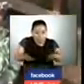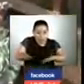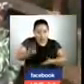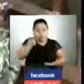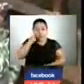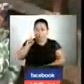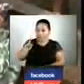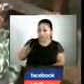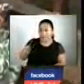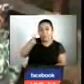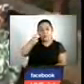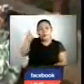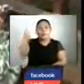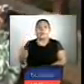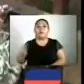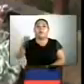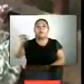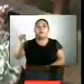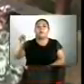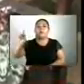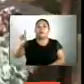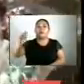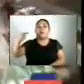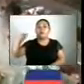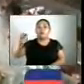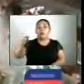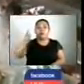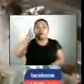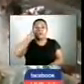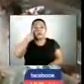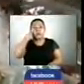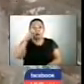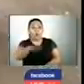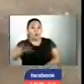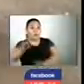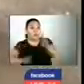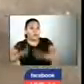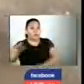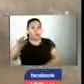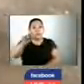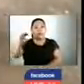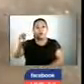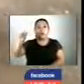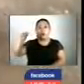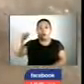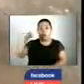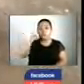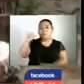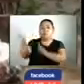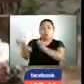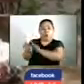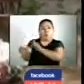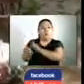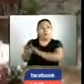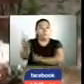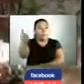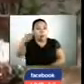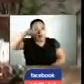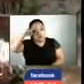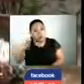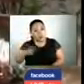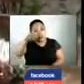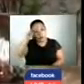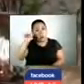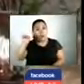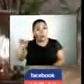encontramos a Don Jorge Celedón en el Congo es conocido como un hombre trabajador título que se ha ganado porque